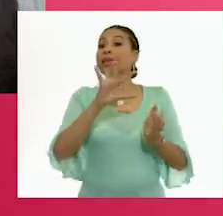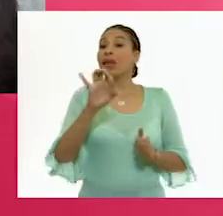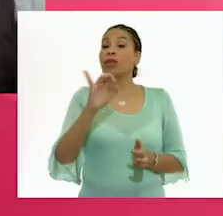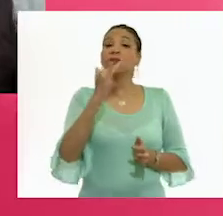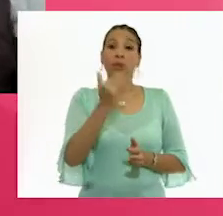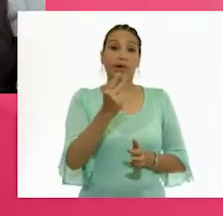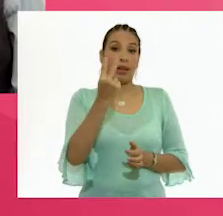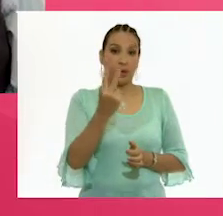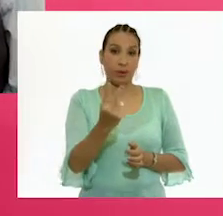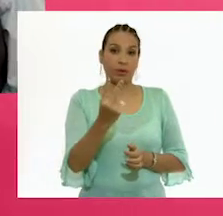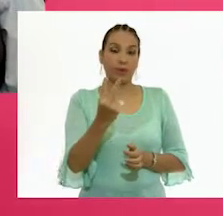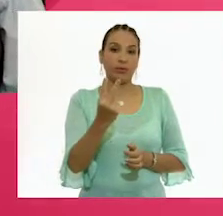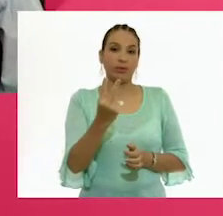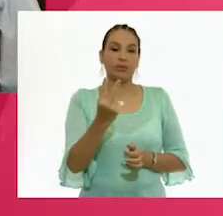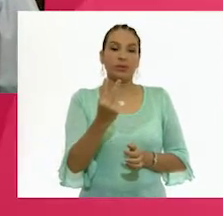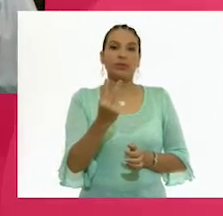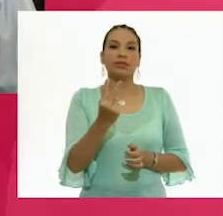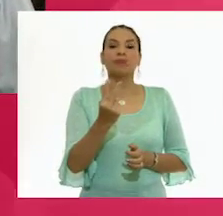1552